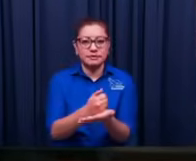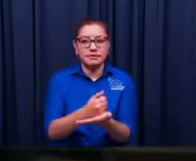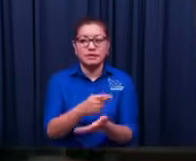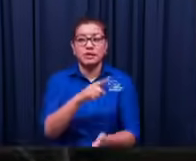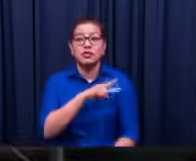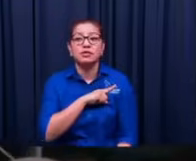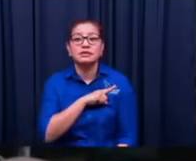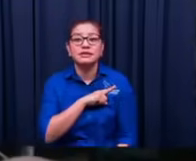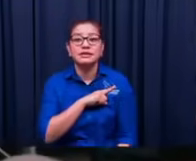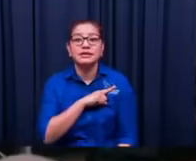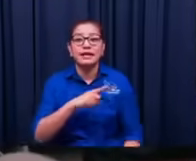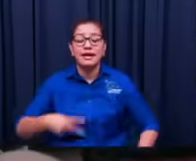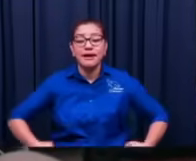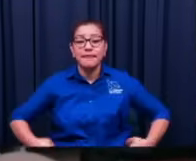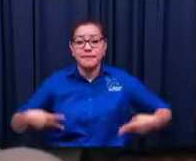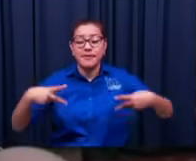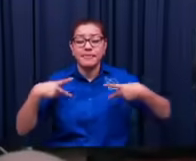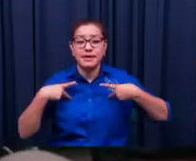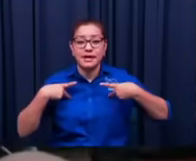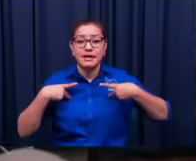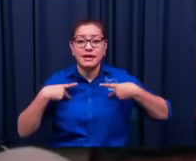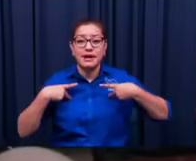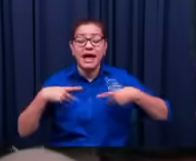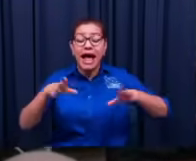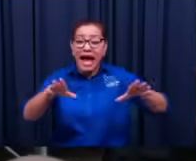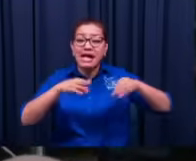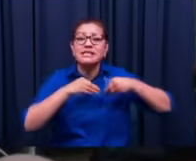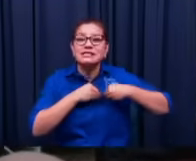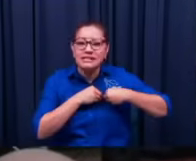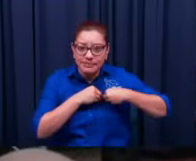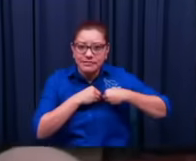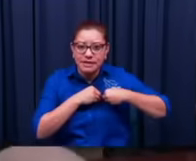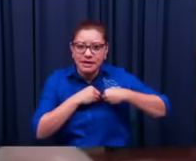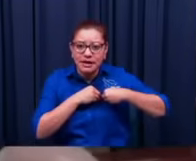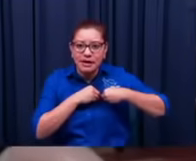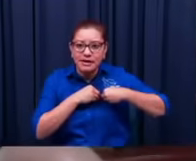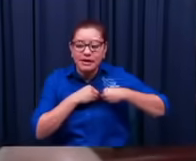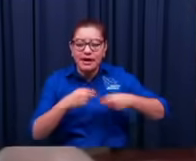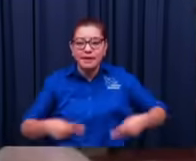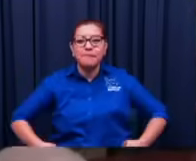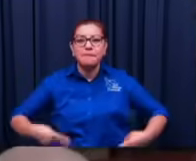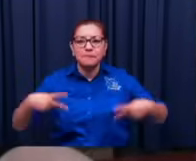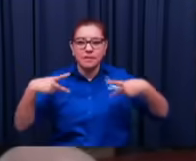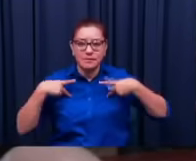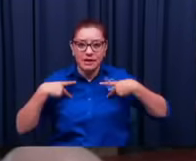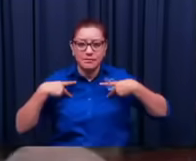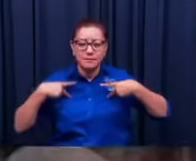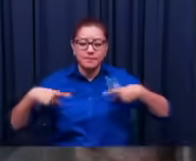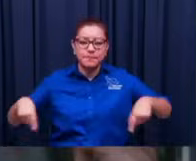Consiente en vivir con ella. Ella consiente en vivir con él.